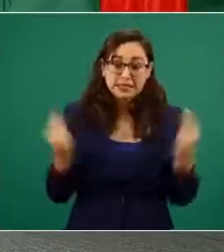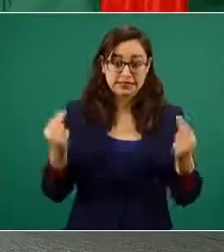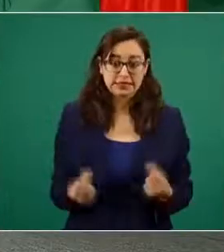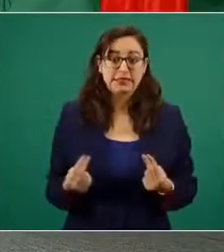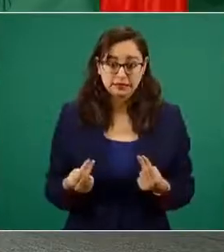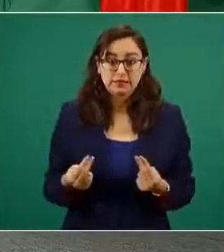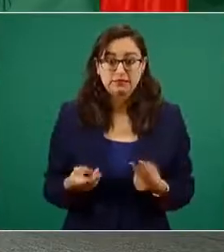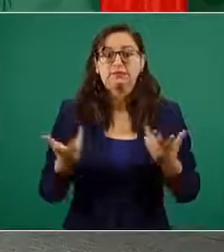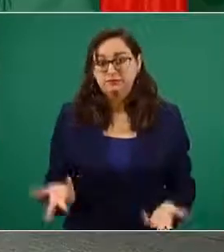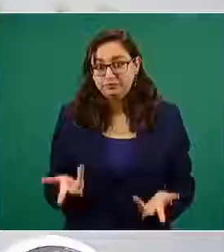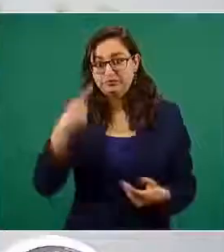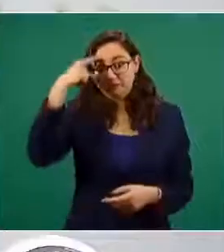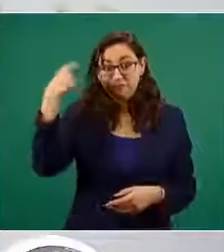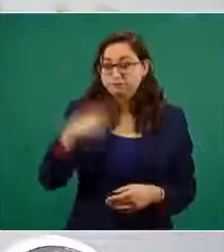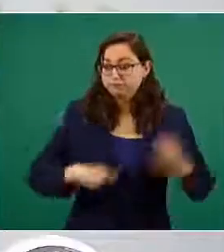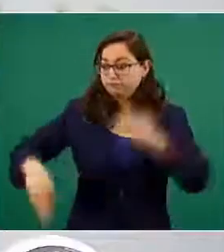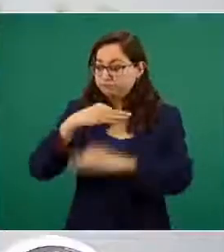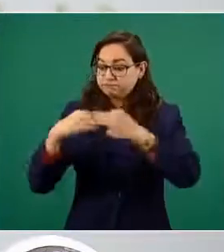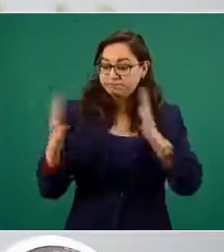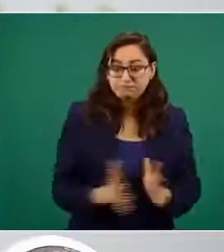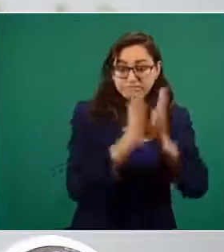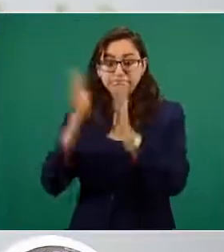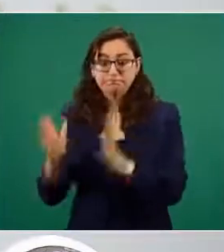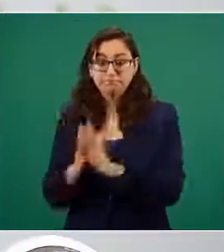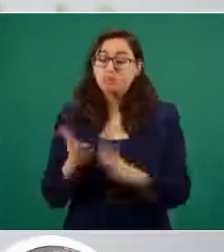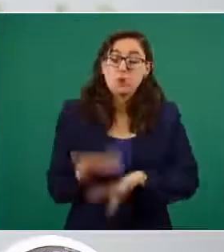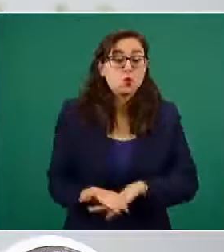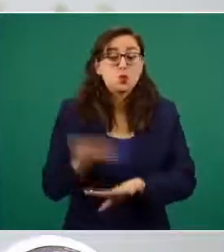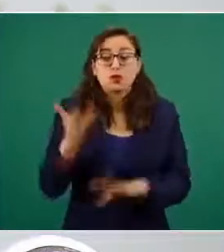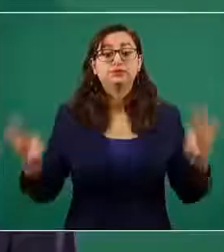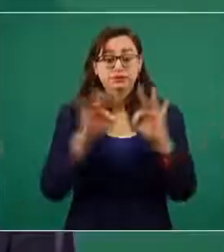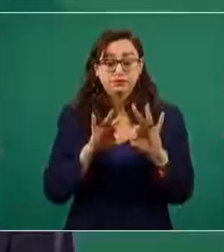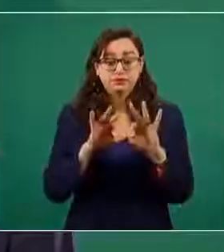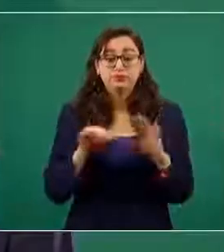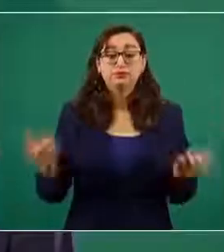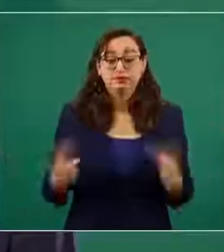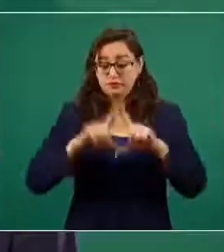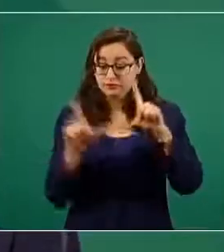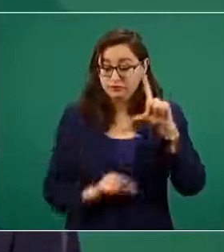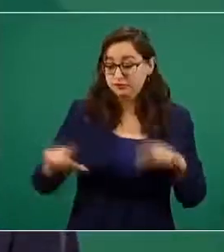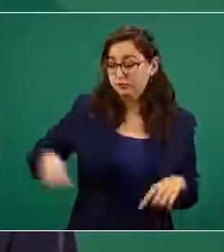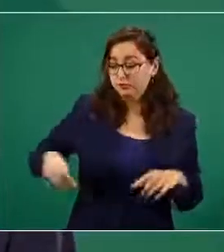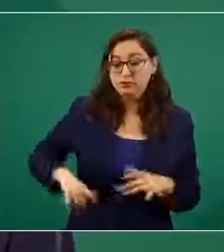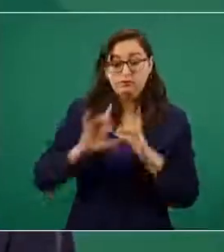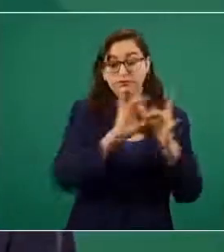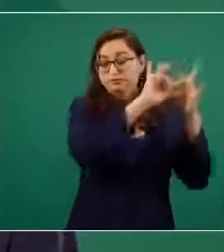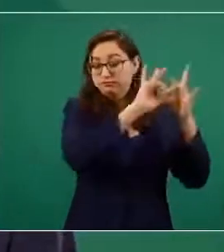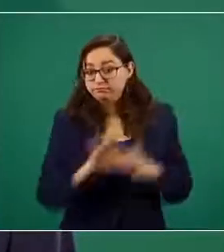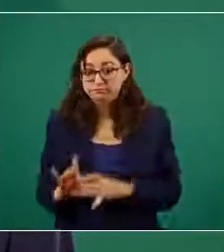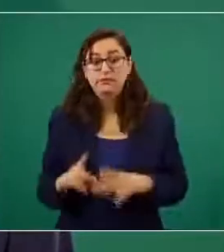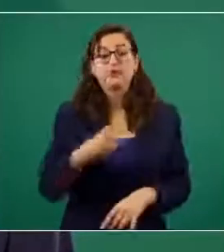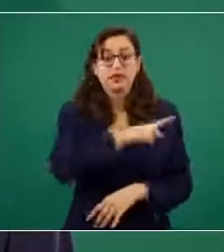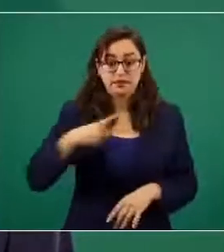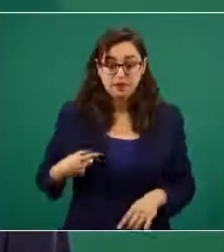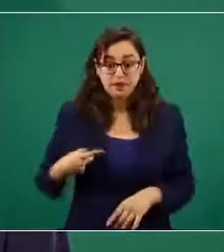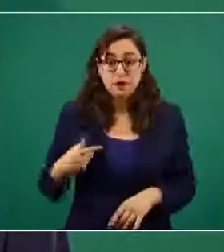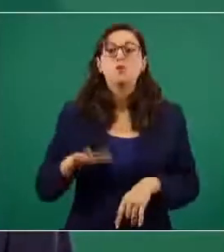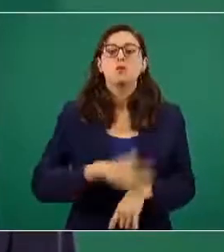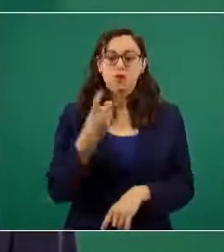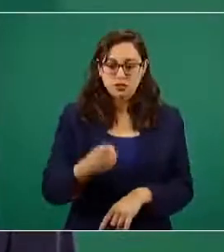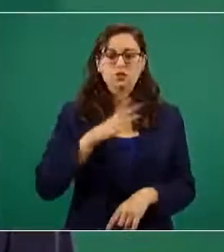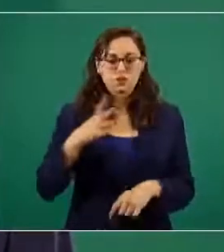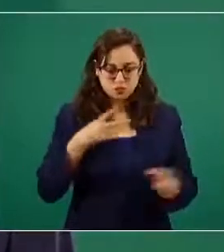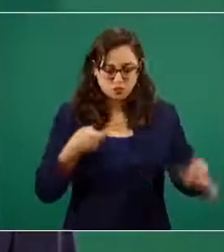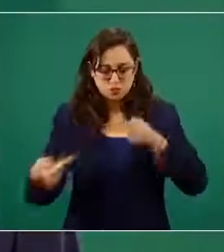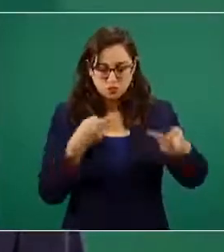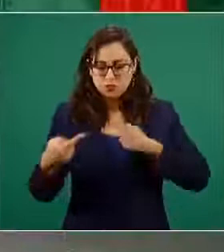actores sociales, pero definitivamente es imprescindible que el Estado mantenga la unidad. Y por eso el Gobierno de México tiene una estrategia de alcance nacional